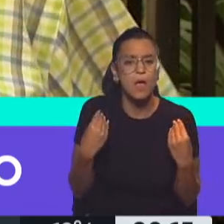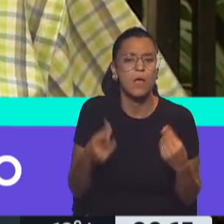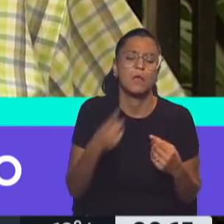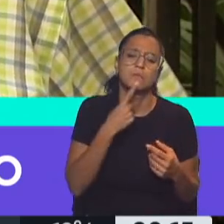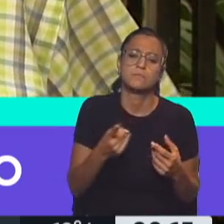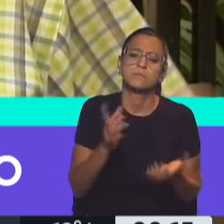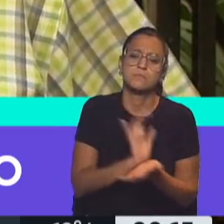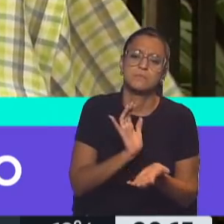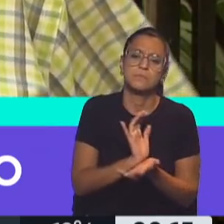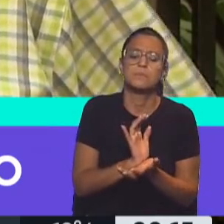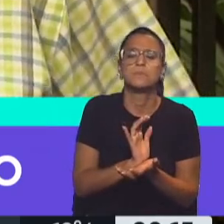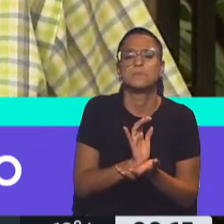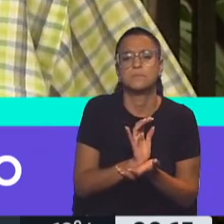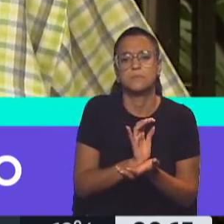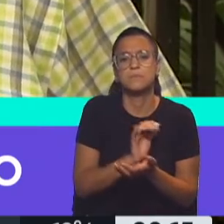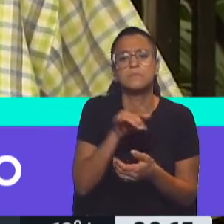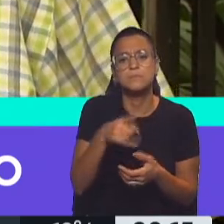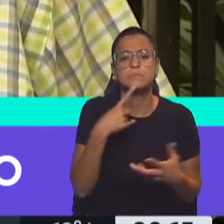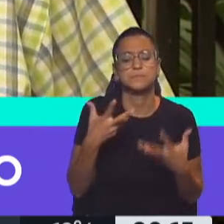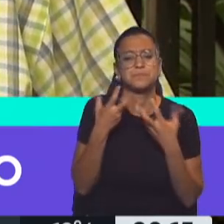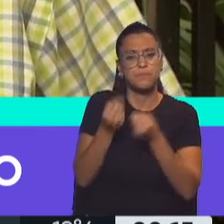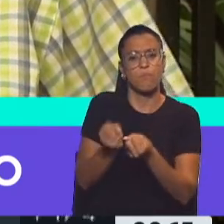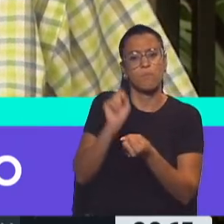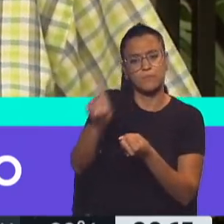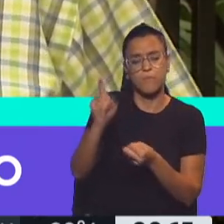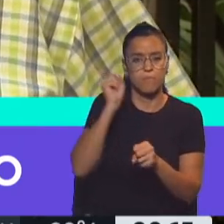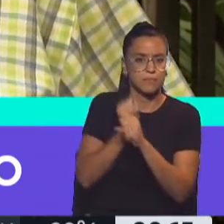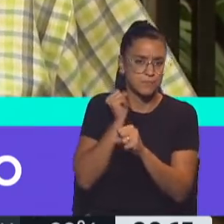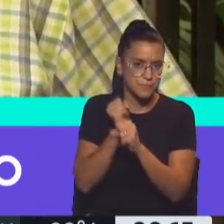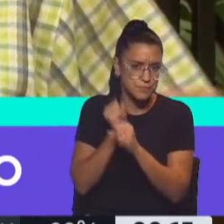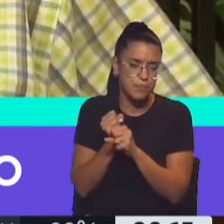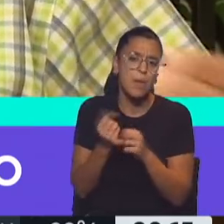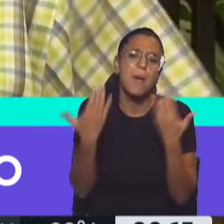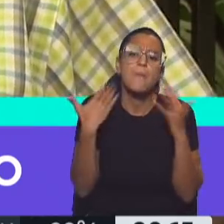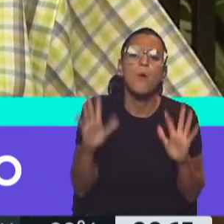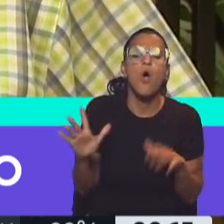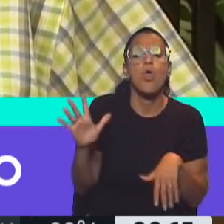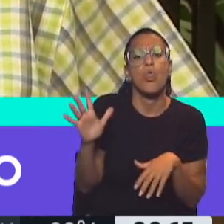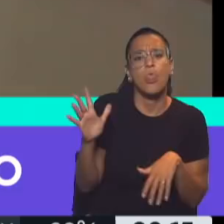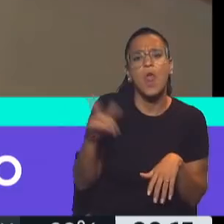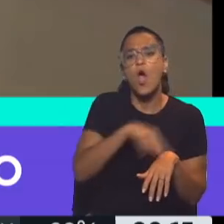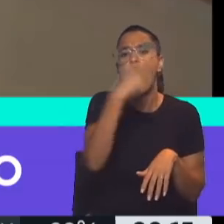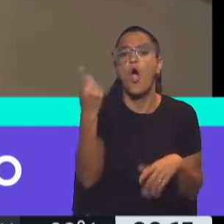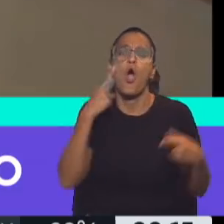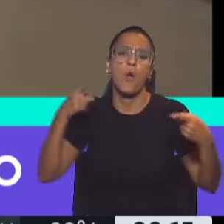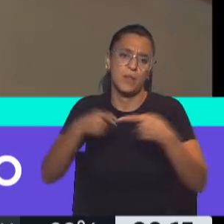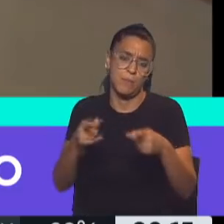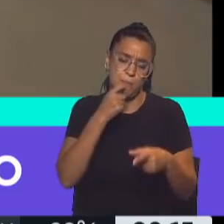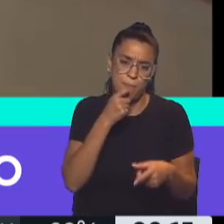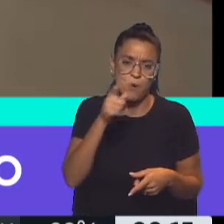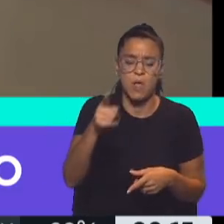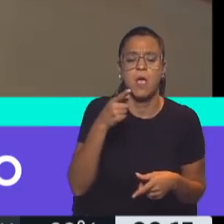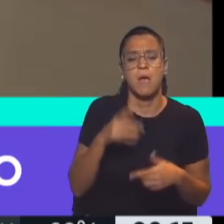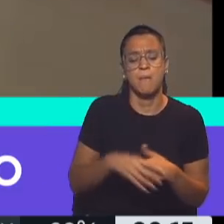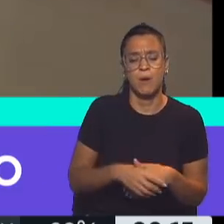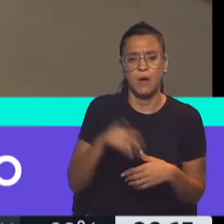limitar la capacidad de defensa de los trabajadores para poder alcanzar otros objetivos políticos en el caso del astillero